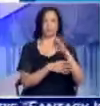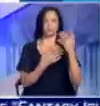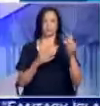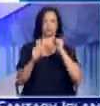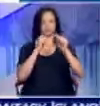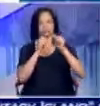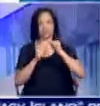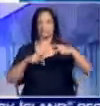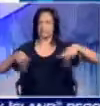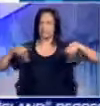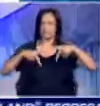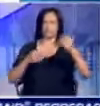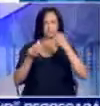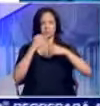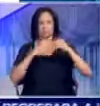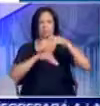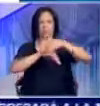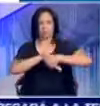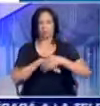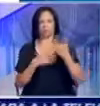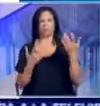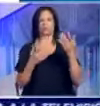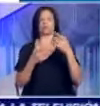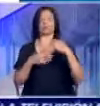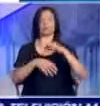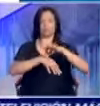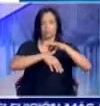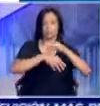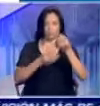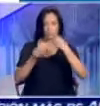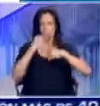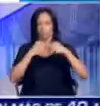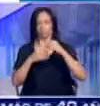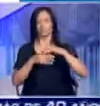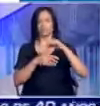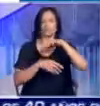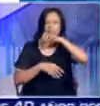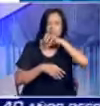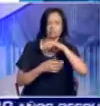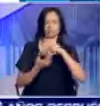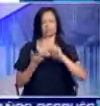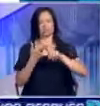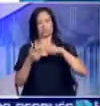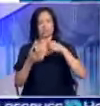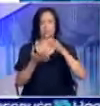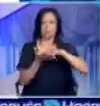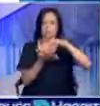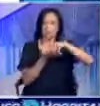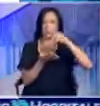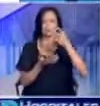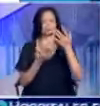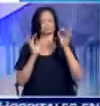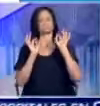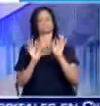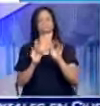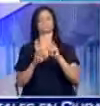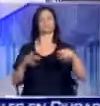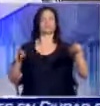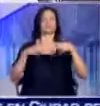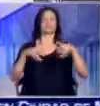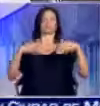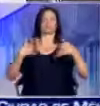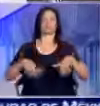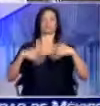gallo y bebida y cosa y vamos para la noche buena y el cuerito de esto el del lechón y la cosa y el moro bien fiesta